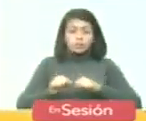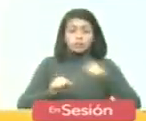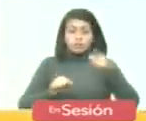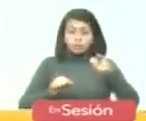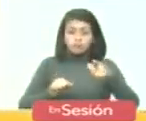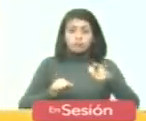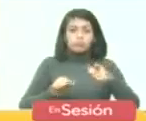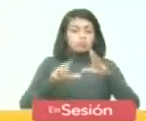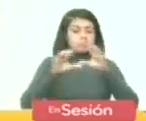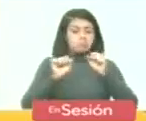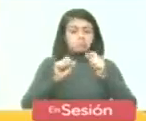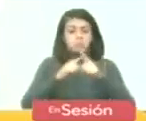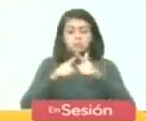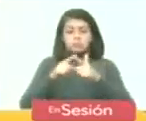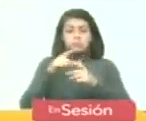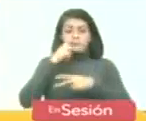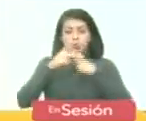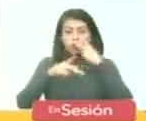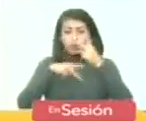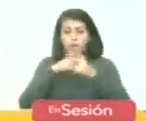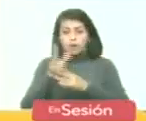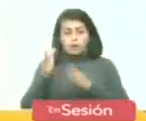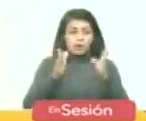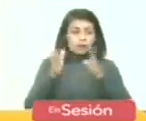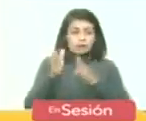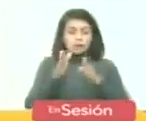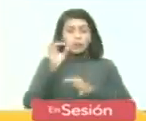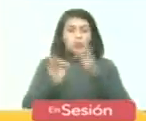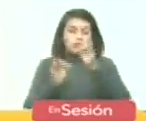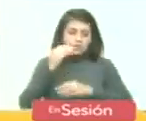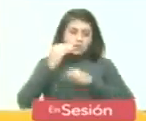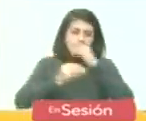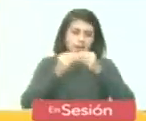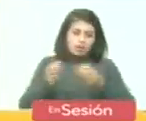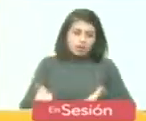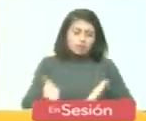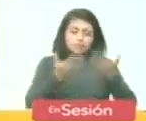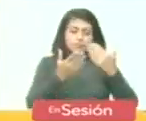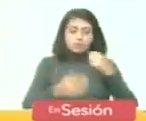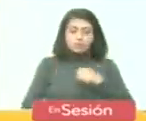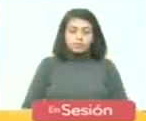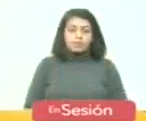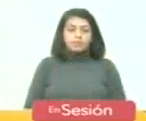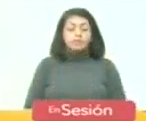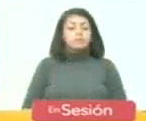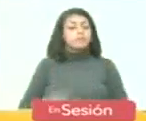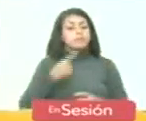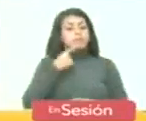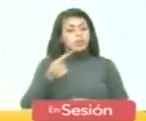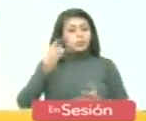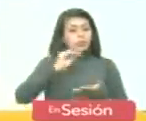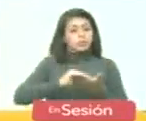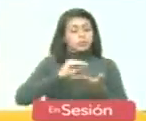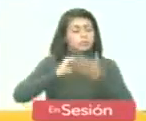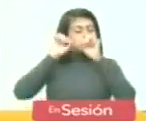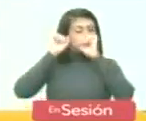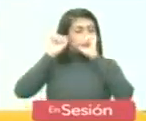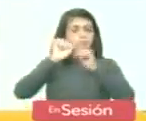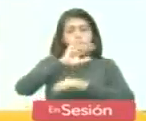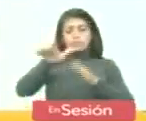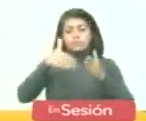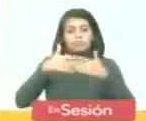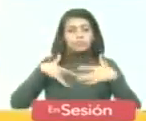sin tendencias políticas, que la justicia determine lo que tenga que determinar. Insisto, repudiamos todo